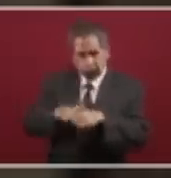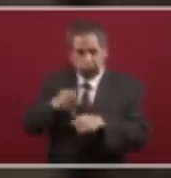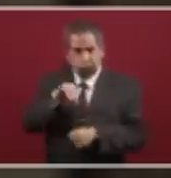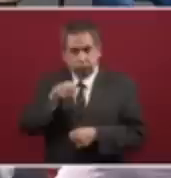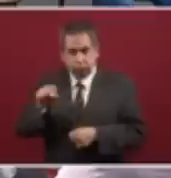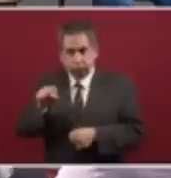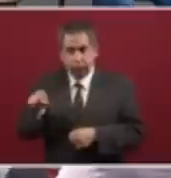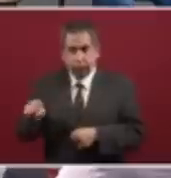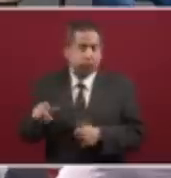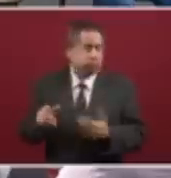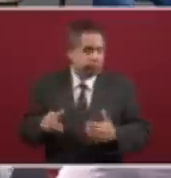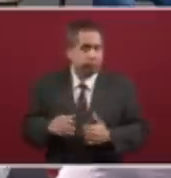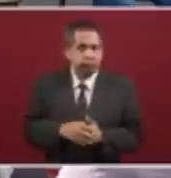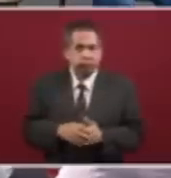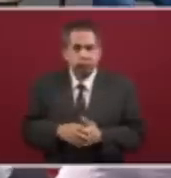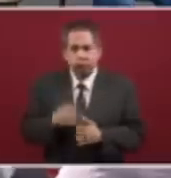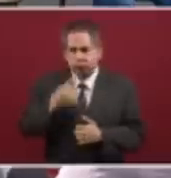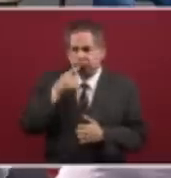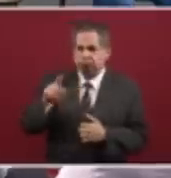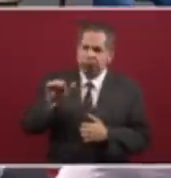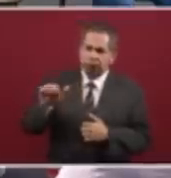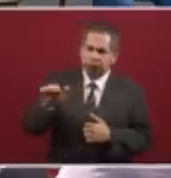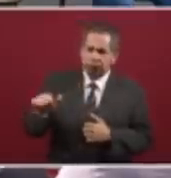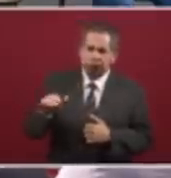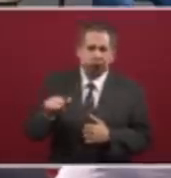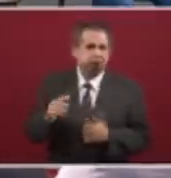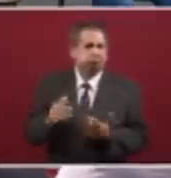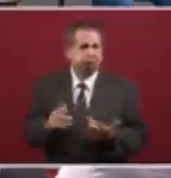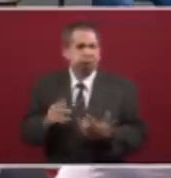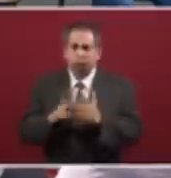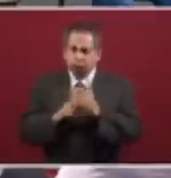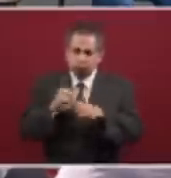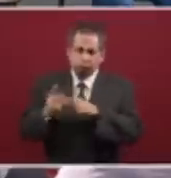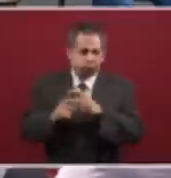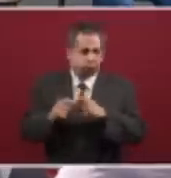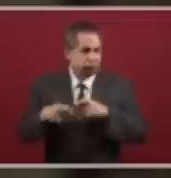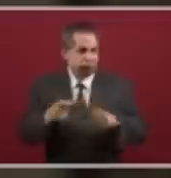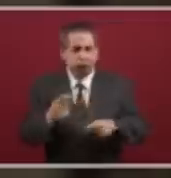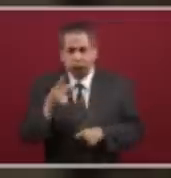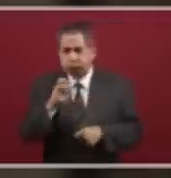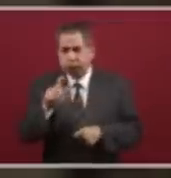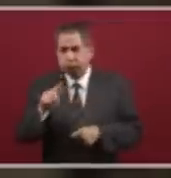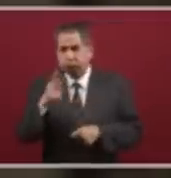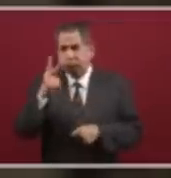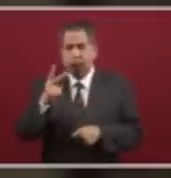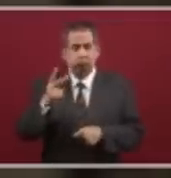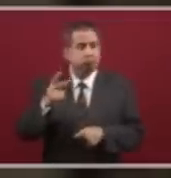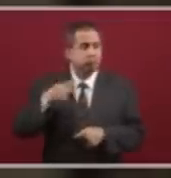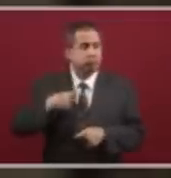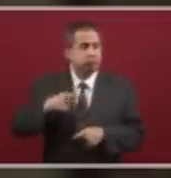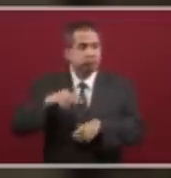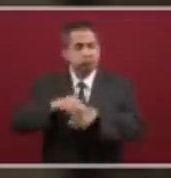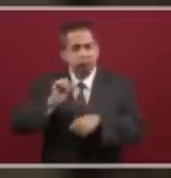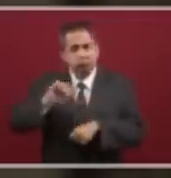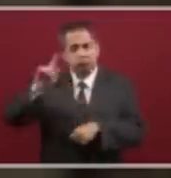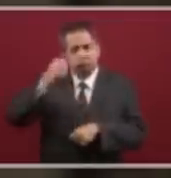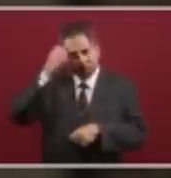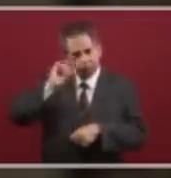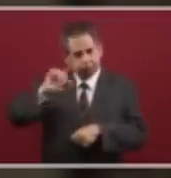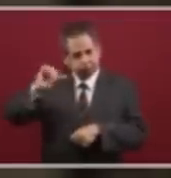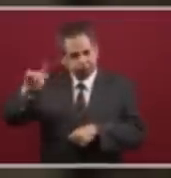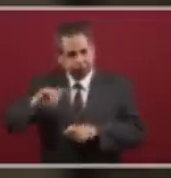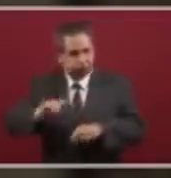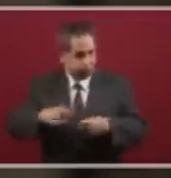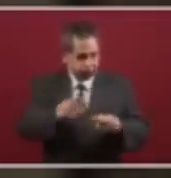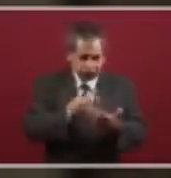por ejemplo y se está reclamando que se rellenen 271 plazas de médicos especialistas sin embargo